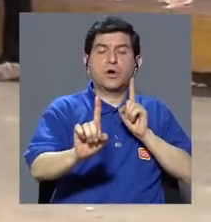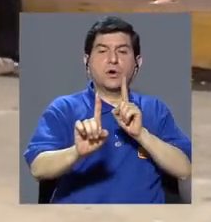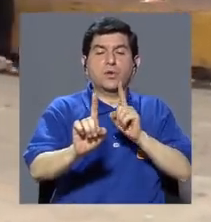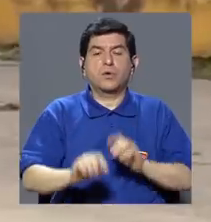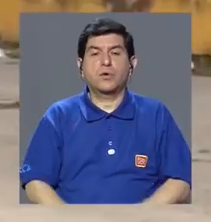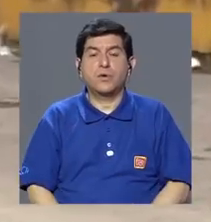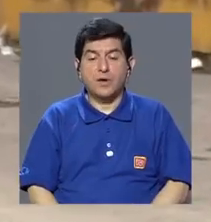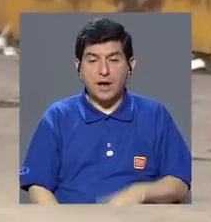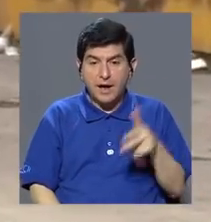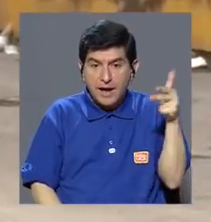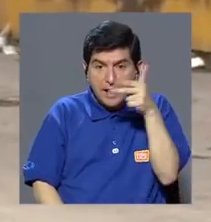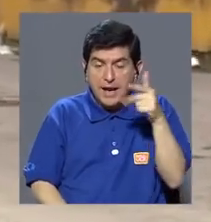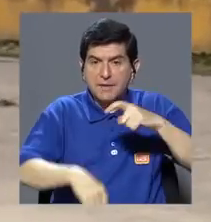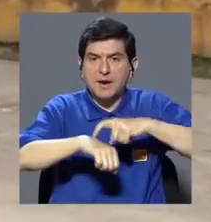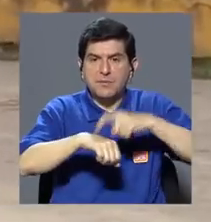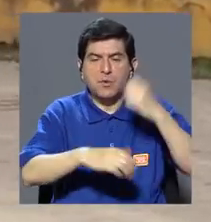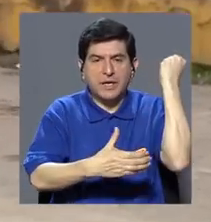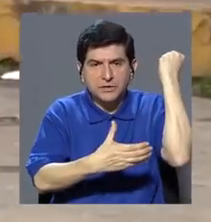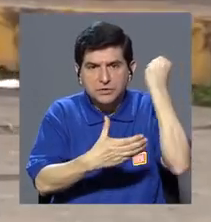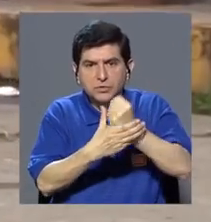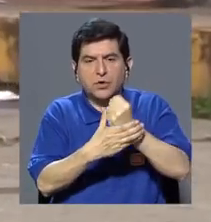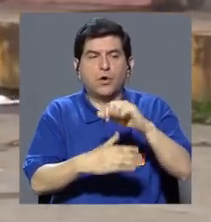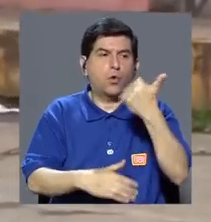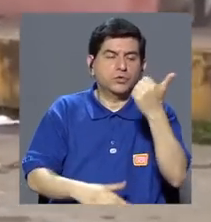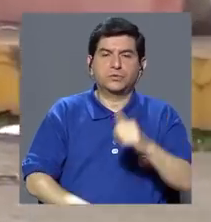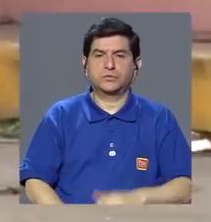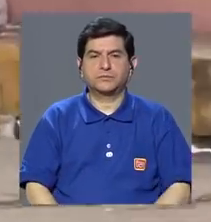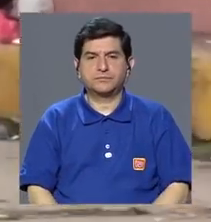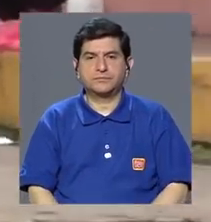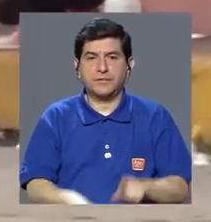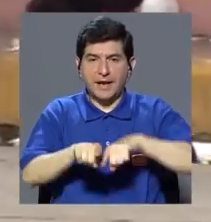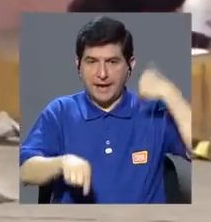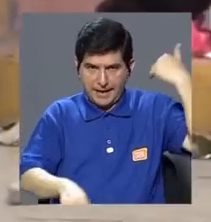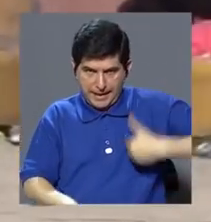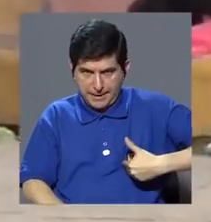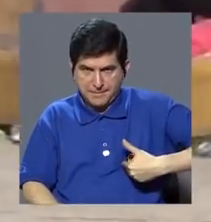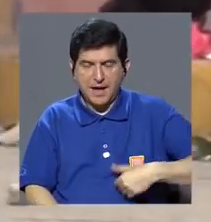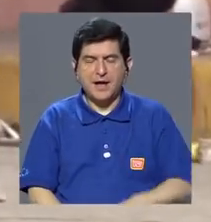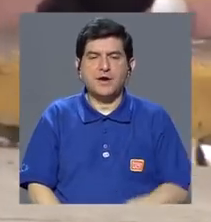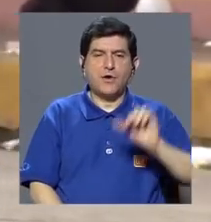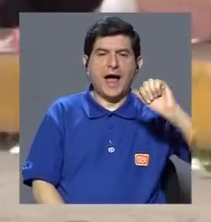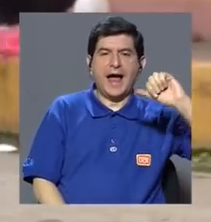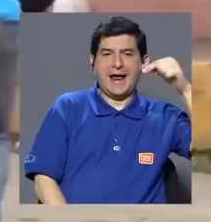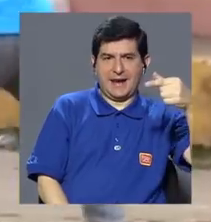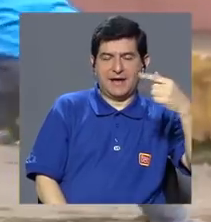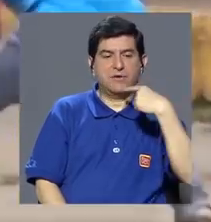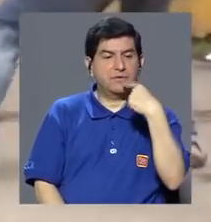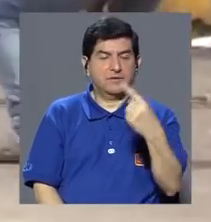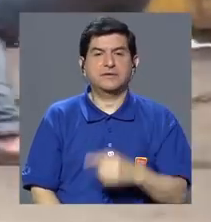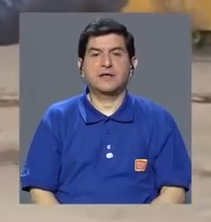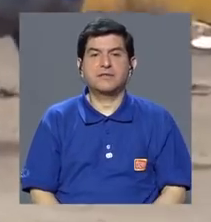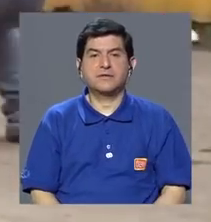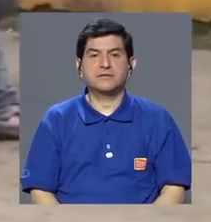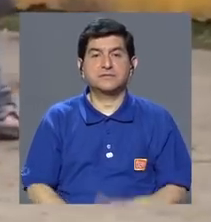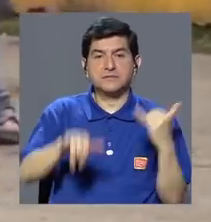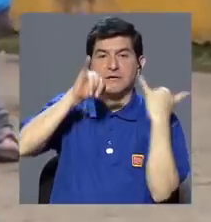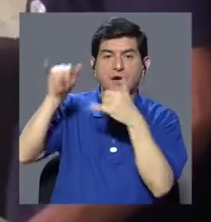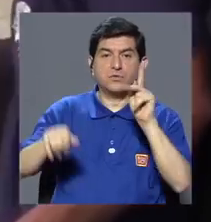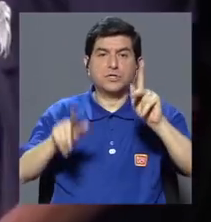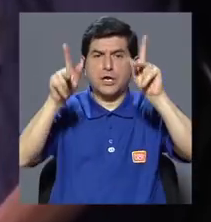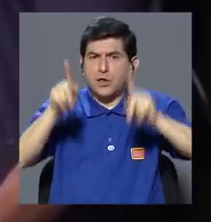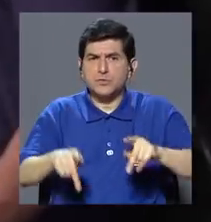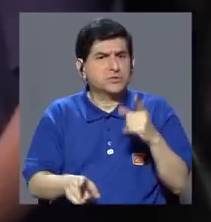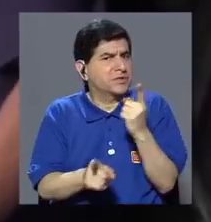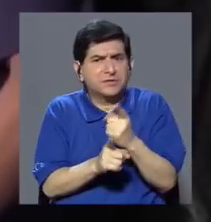cuando a él oa cesc y la luz el hermano de ángel dice que bueno están acusando a dos personas que no